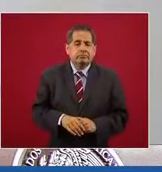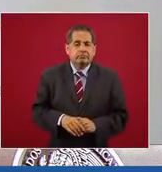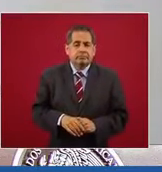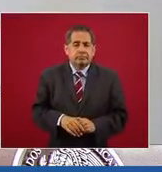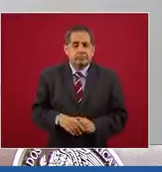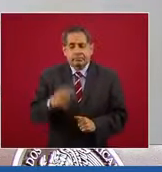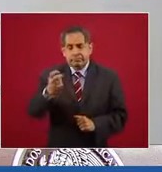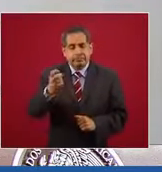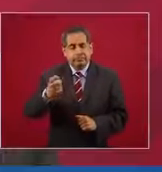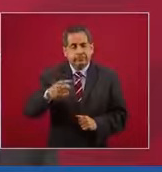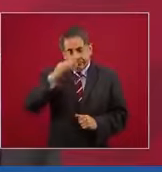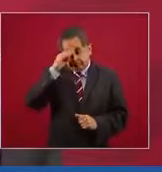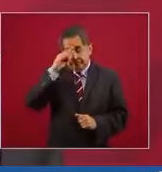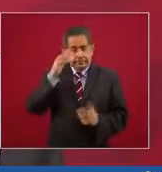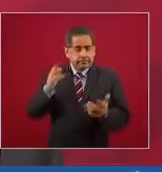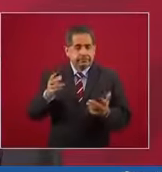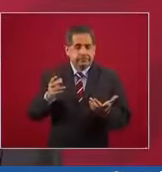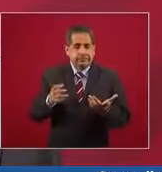Entonces,